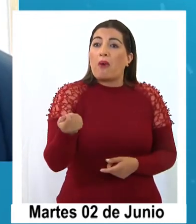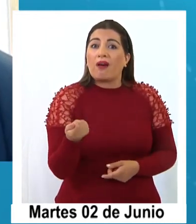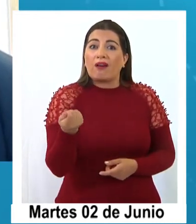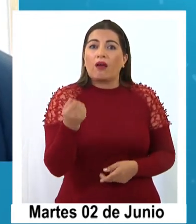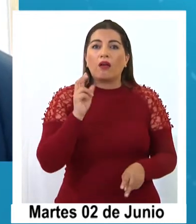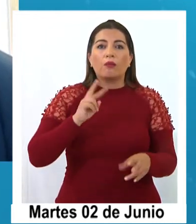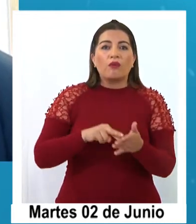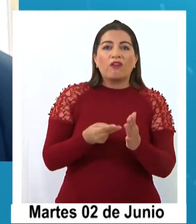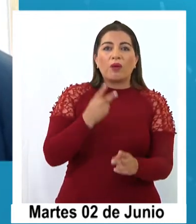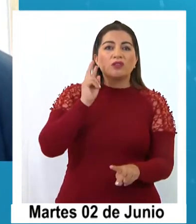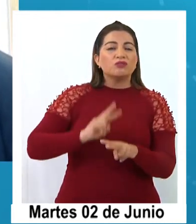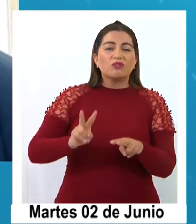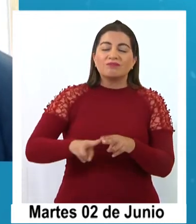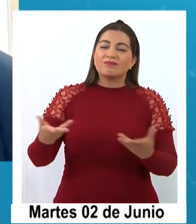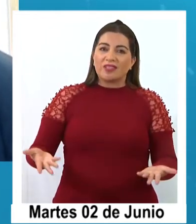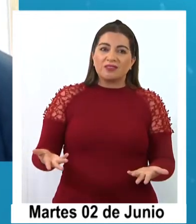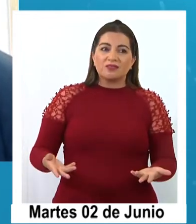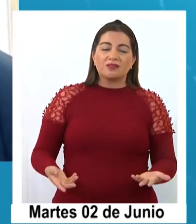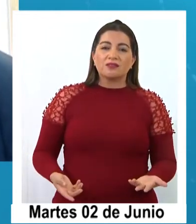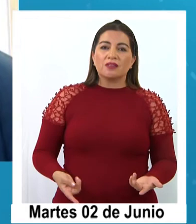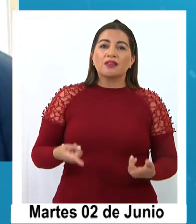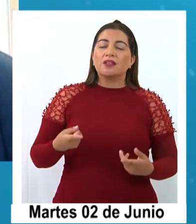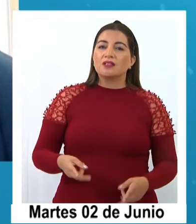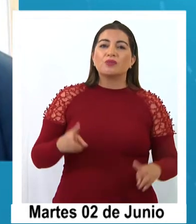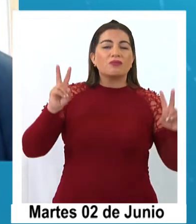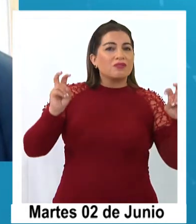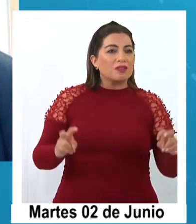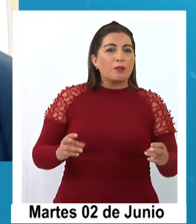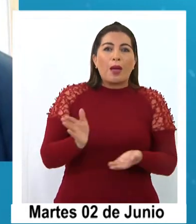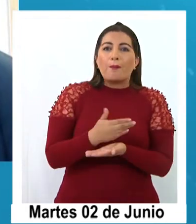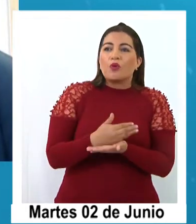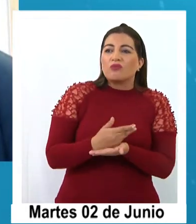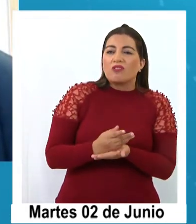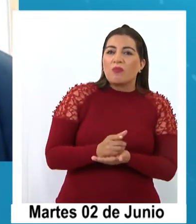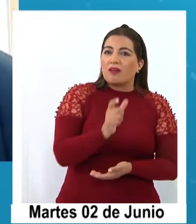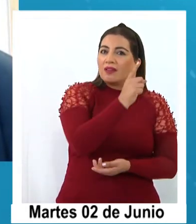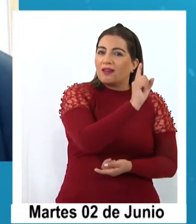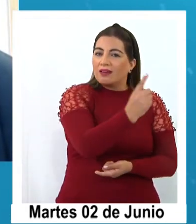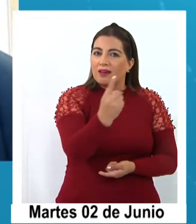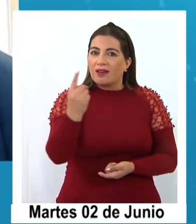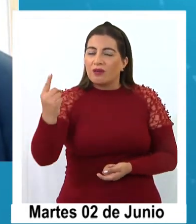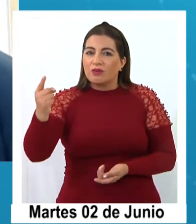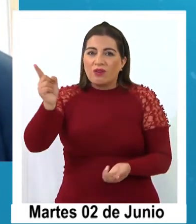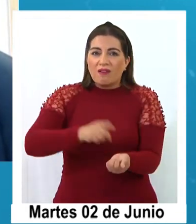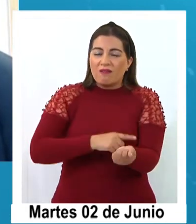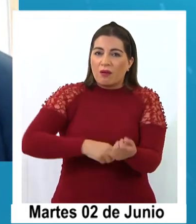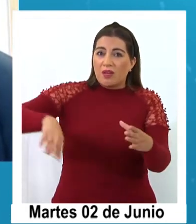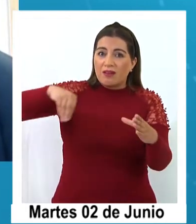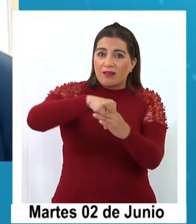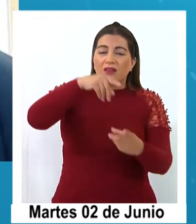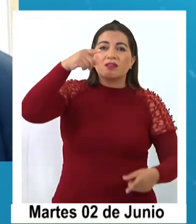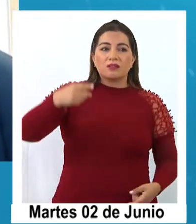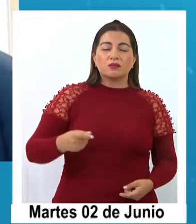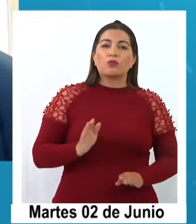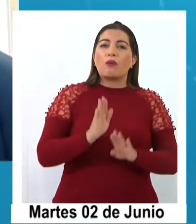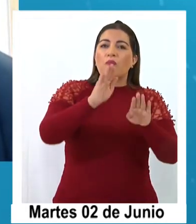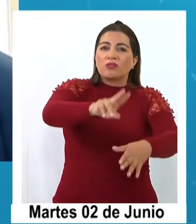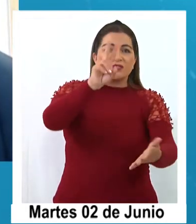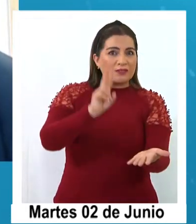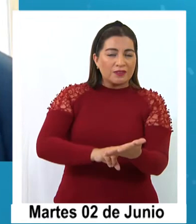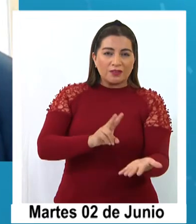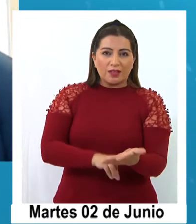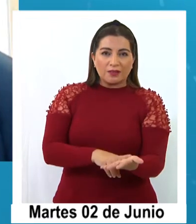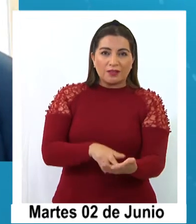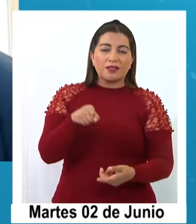solucionamos el problema. Entonces, tiene que ser un monto real, calculado de acuerdo a los miembros de la familia, tiene que ser un apoyo real,